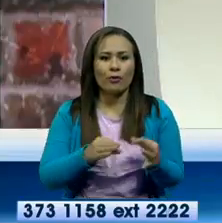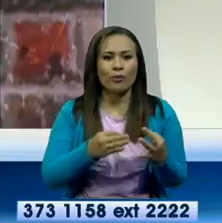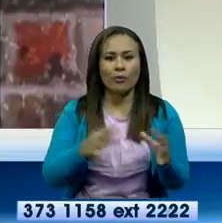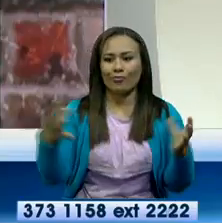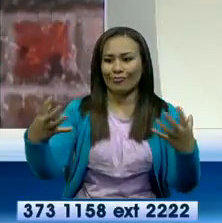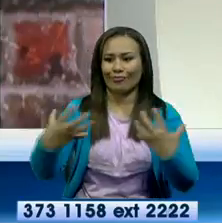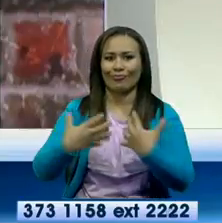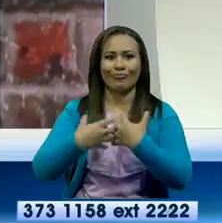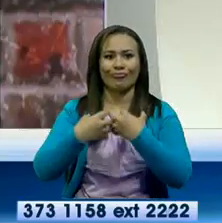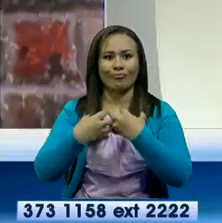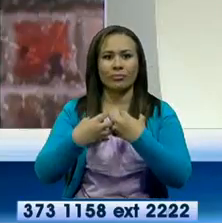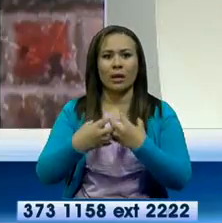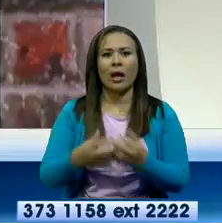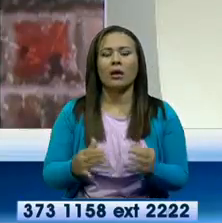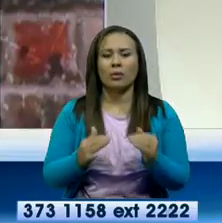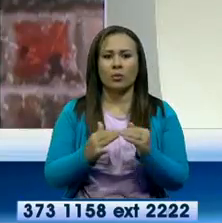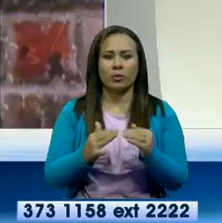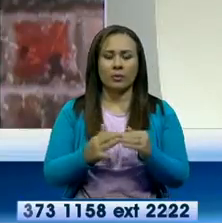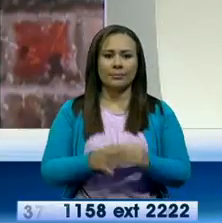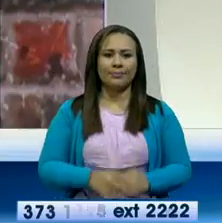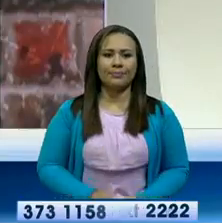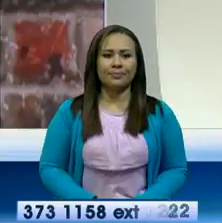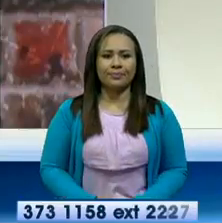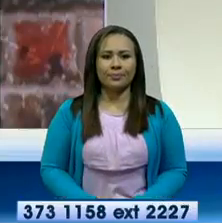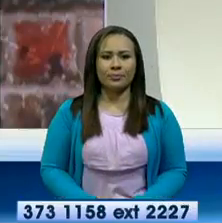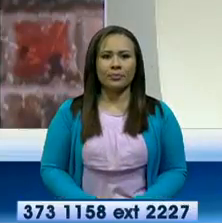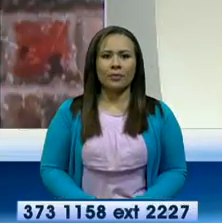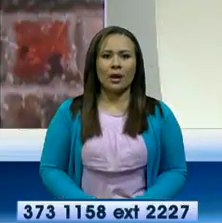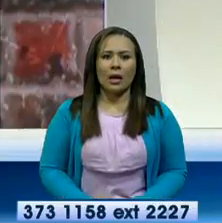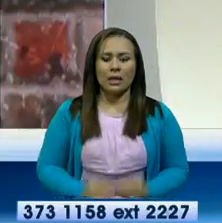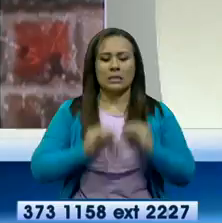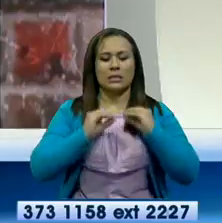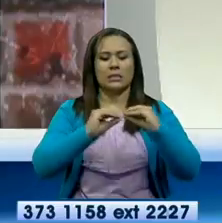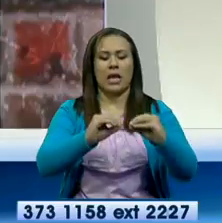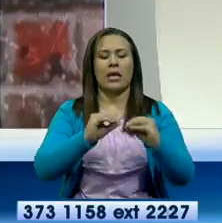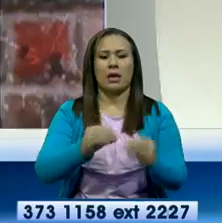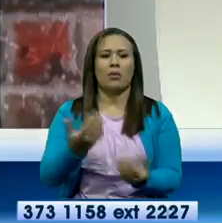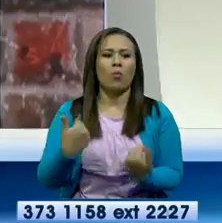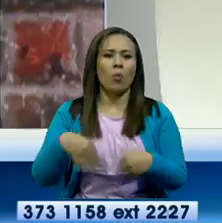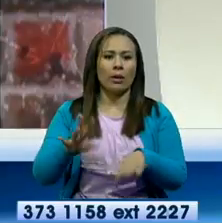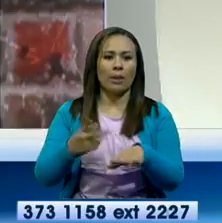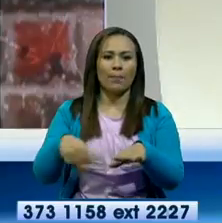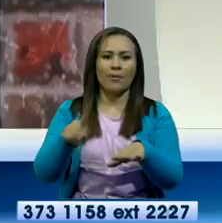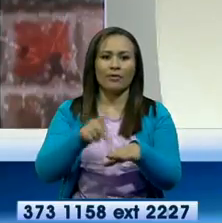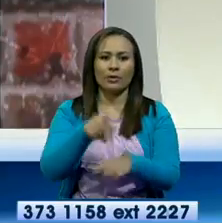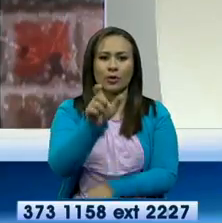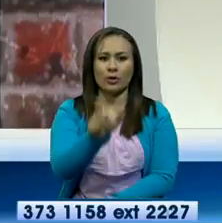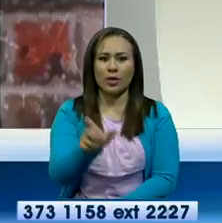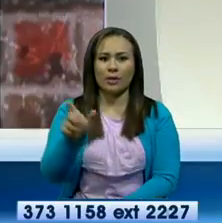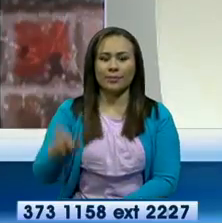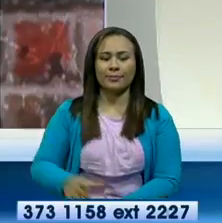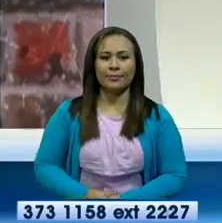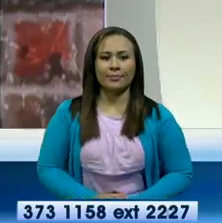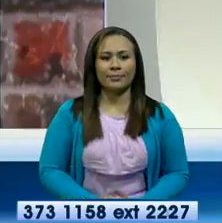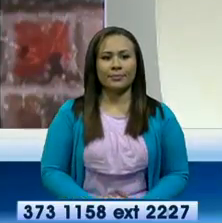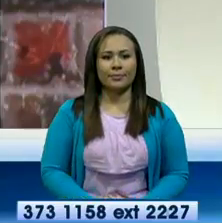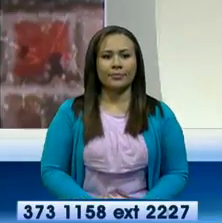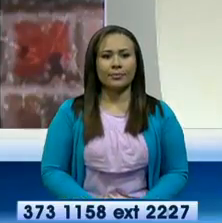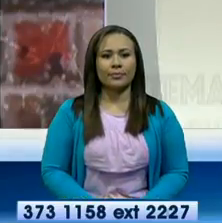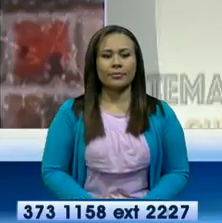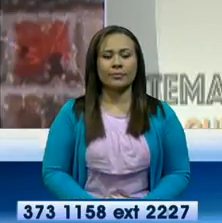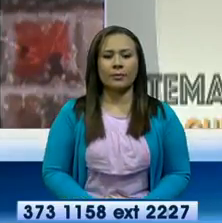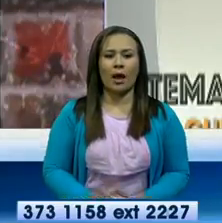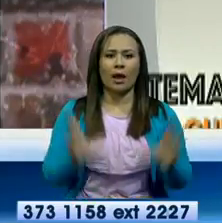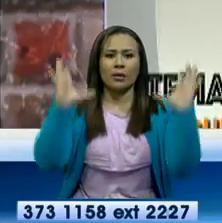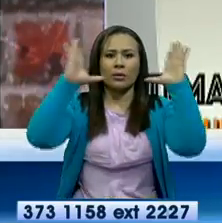es como ser un doctor como como formar a cualquier persona en cualquier profesión entonces esto no es de